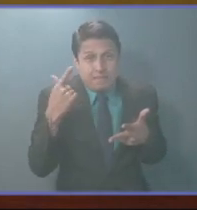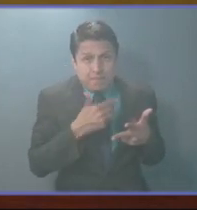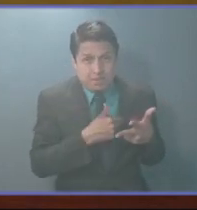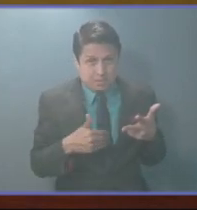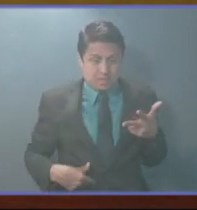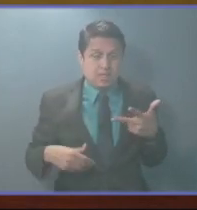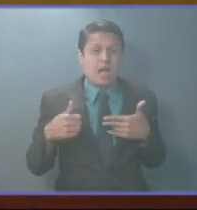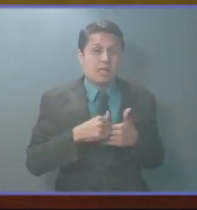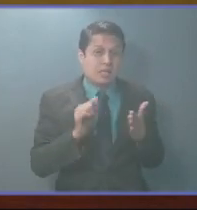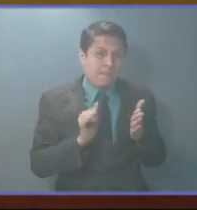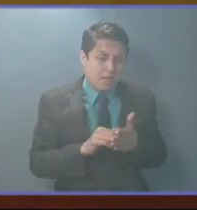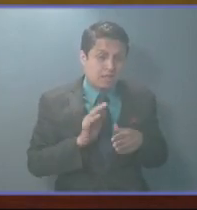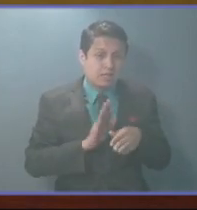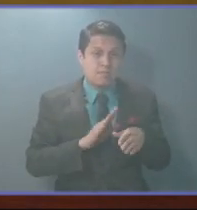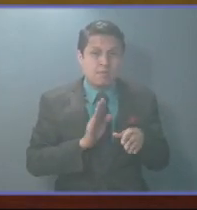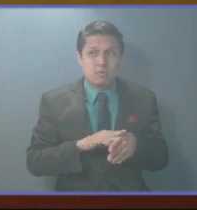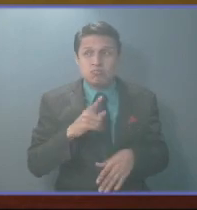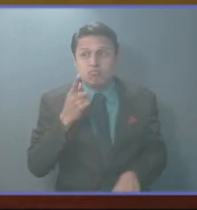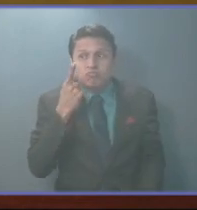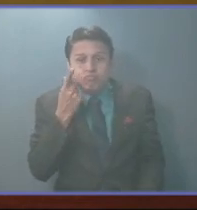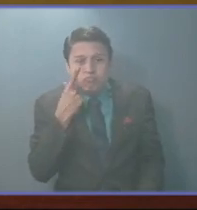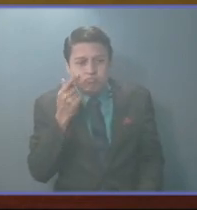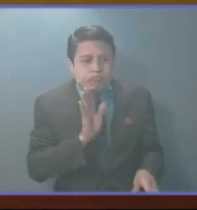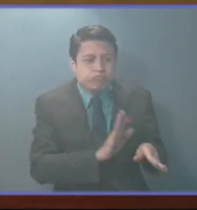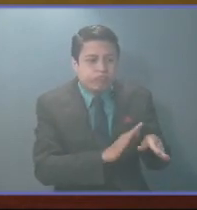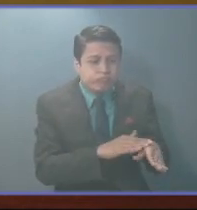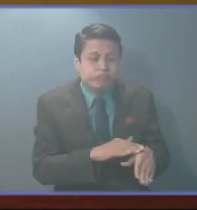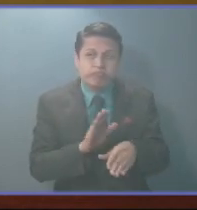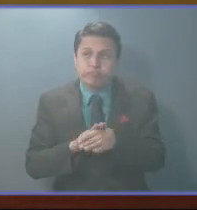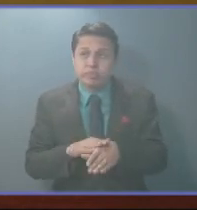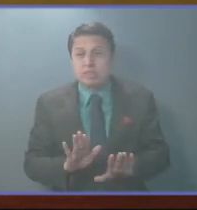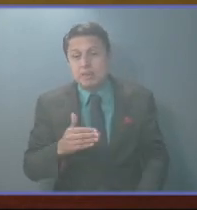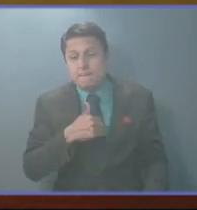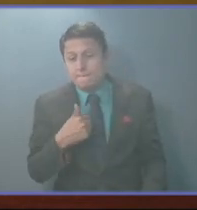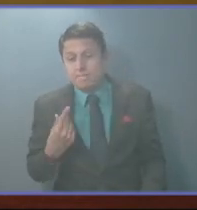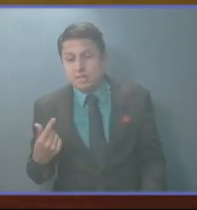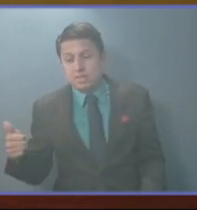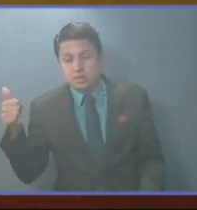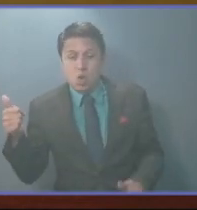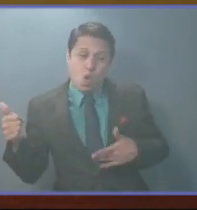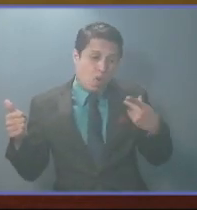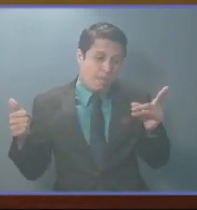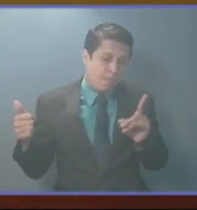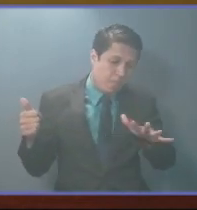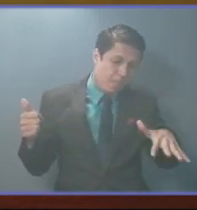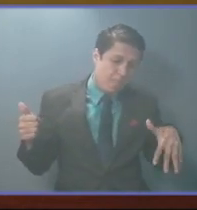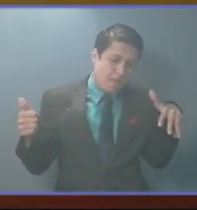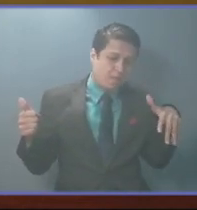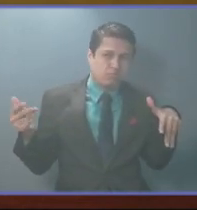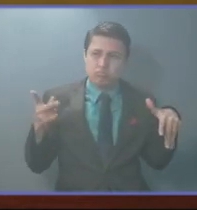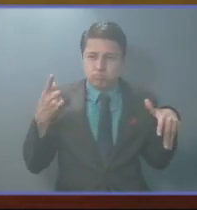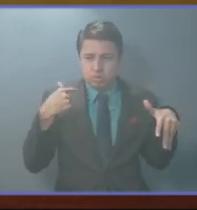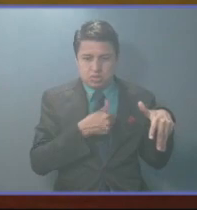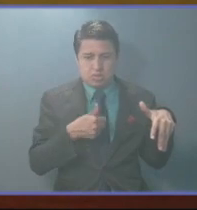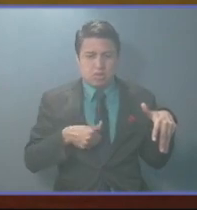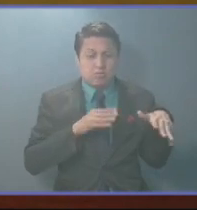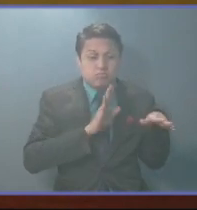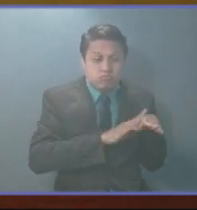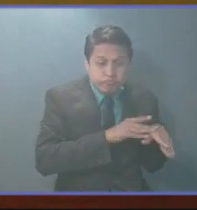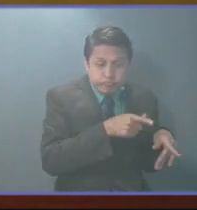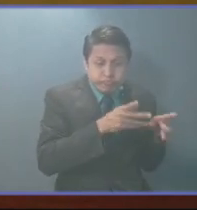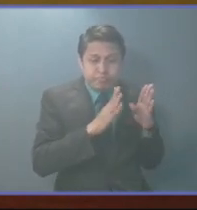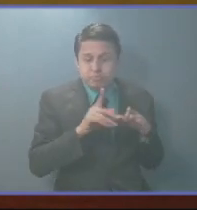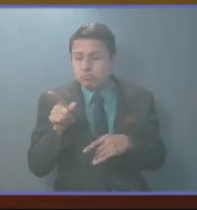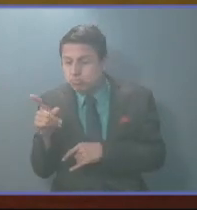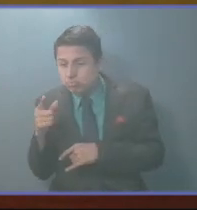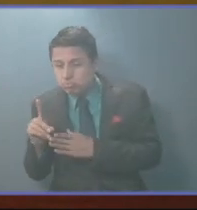de la Asamblea llamará la atención tanto al interpelado como a los diputados o a las diputadas cuando